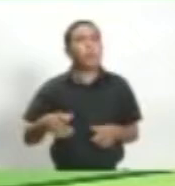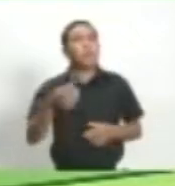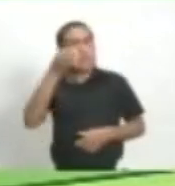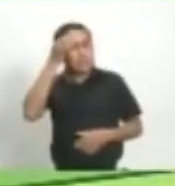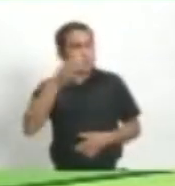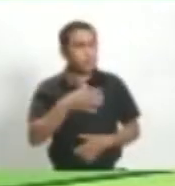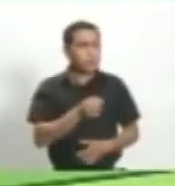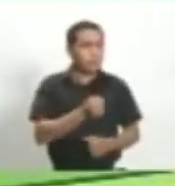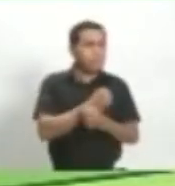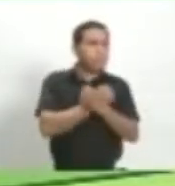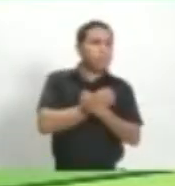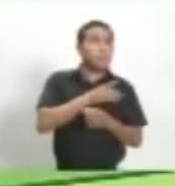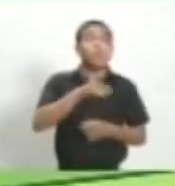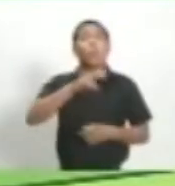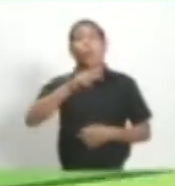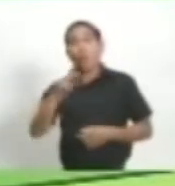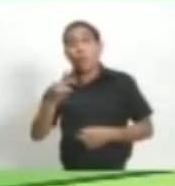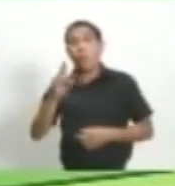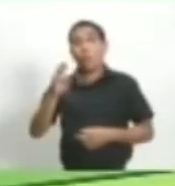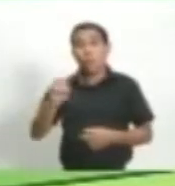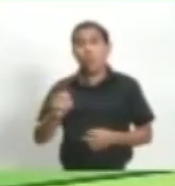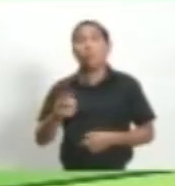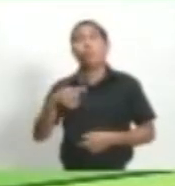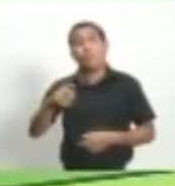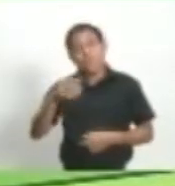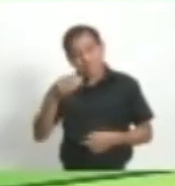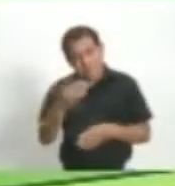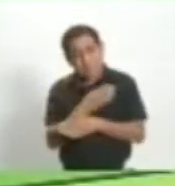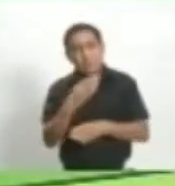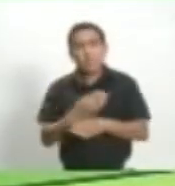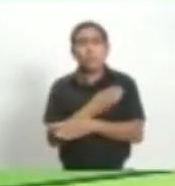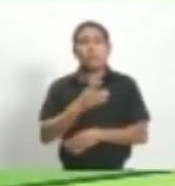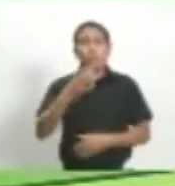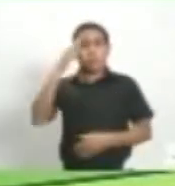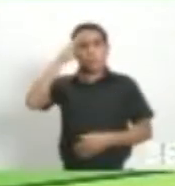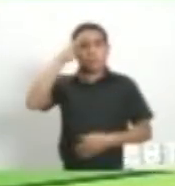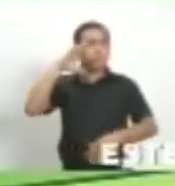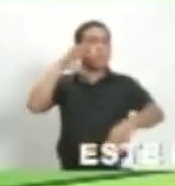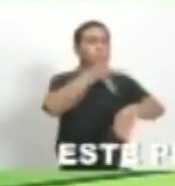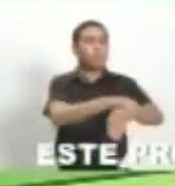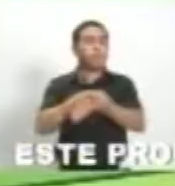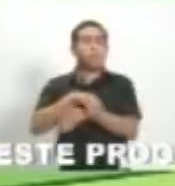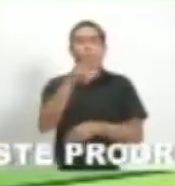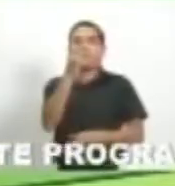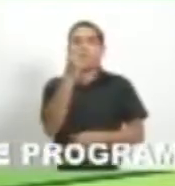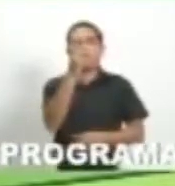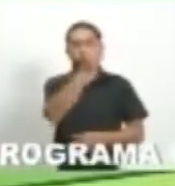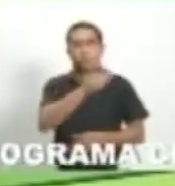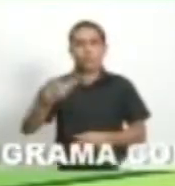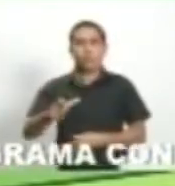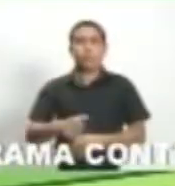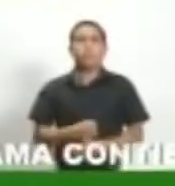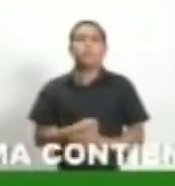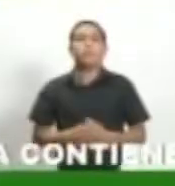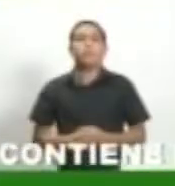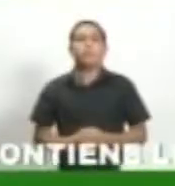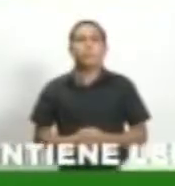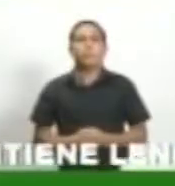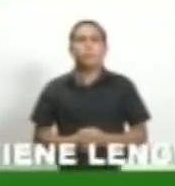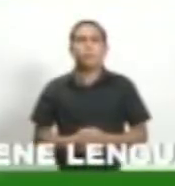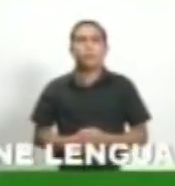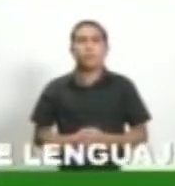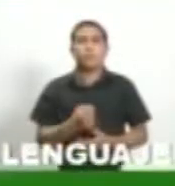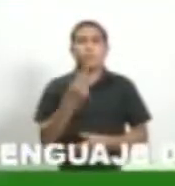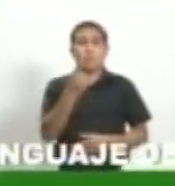manos de sus compañeros sentimentales. Las autoridades reportaron la captura de dos presuntos responsables. La